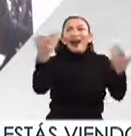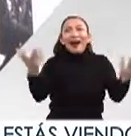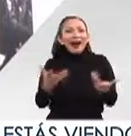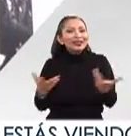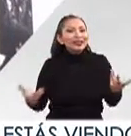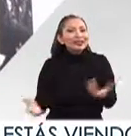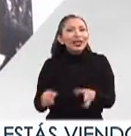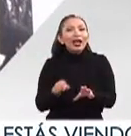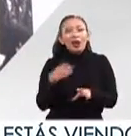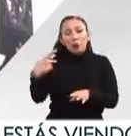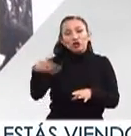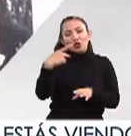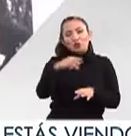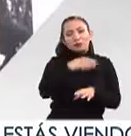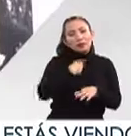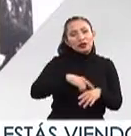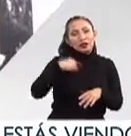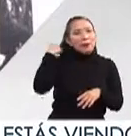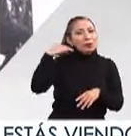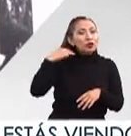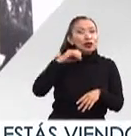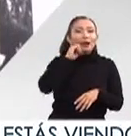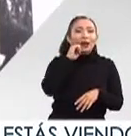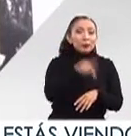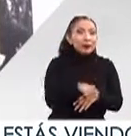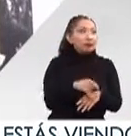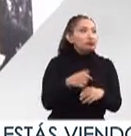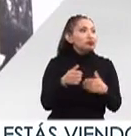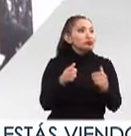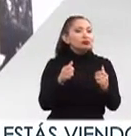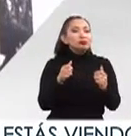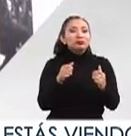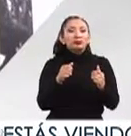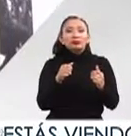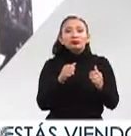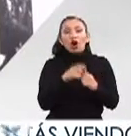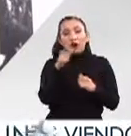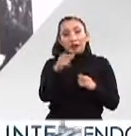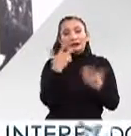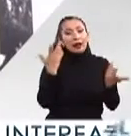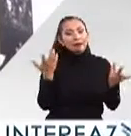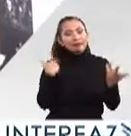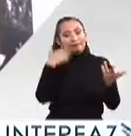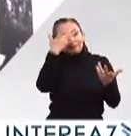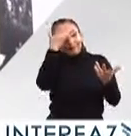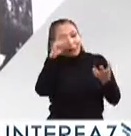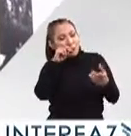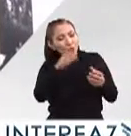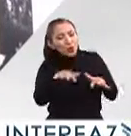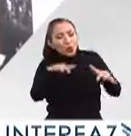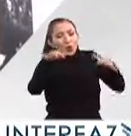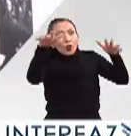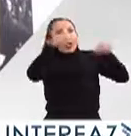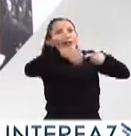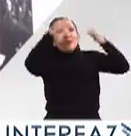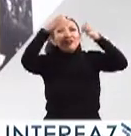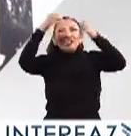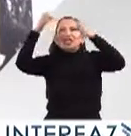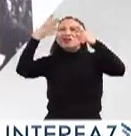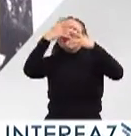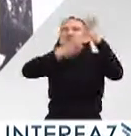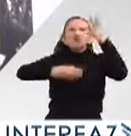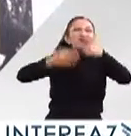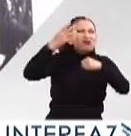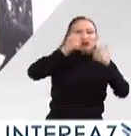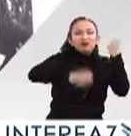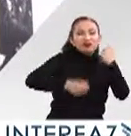genera con ustedes, los michoacanos, pero también con pues esa magia que emana de la arquitectura. En fin, yo creo